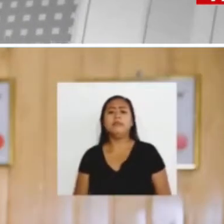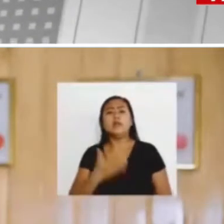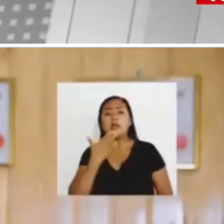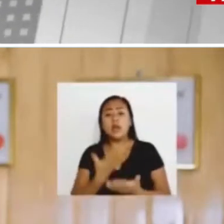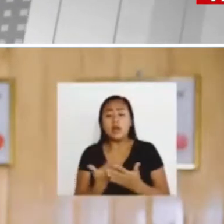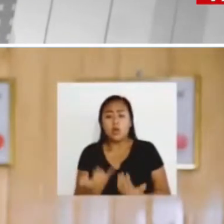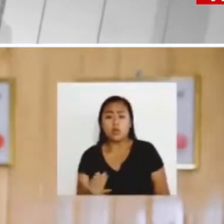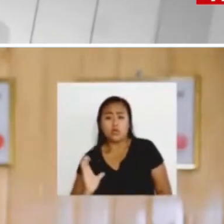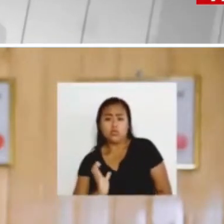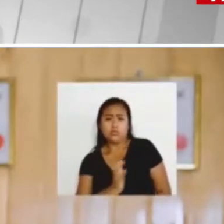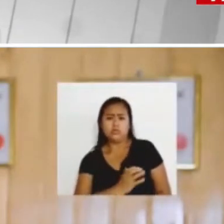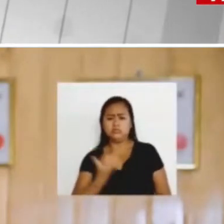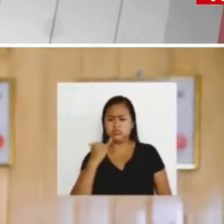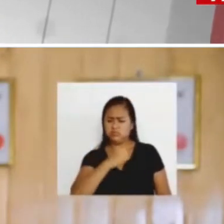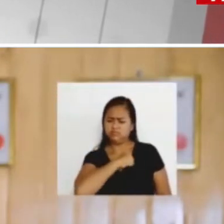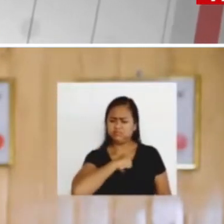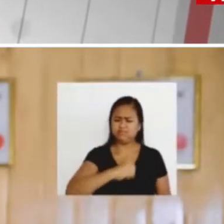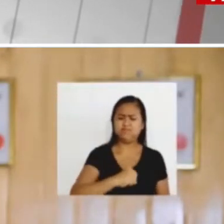cinco primeros y